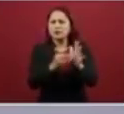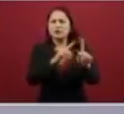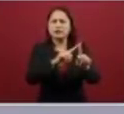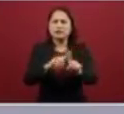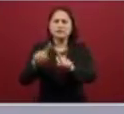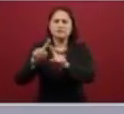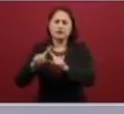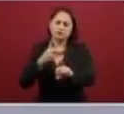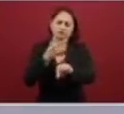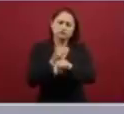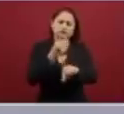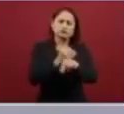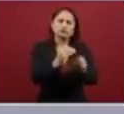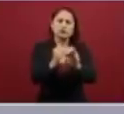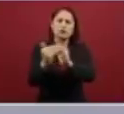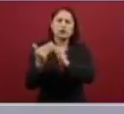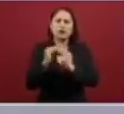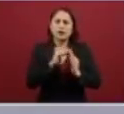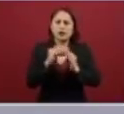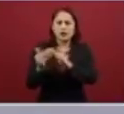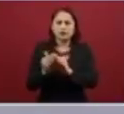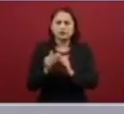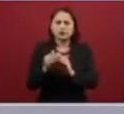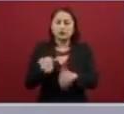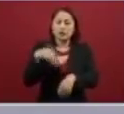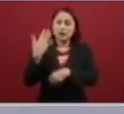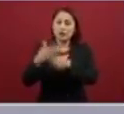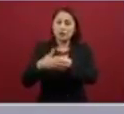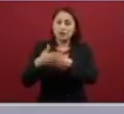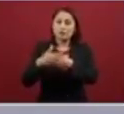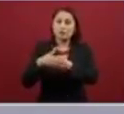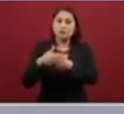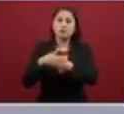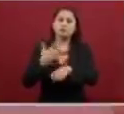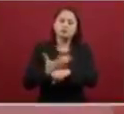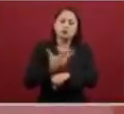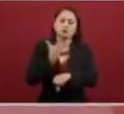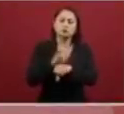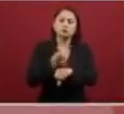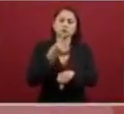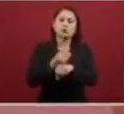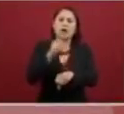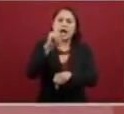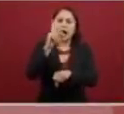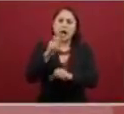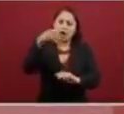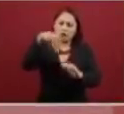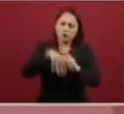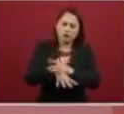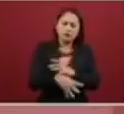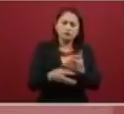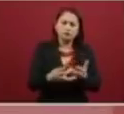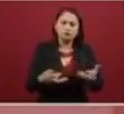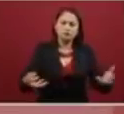están por iniciar los trabajos de introducción de agua, drenaje, pavimento,